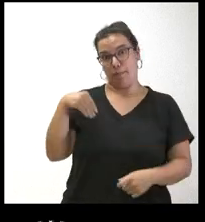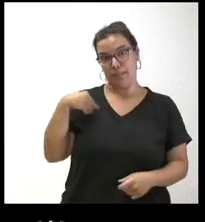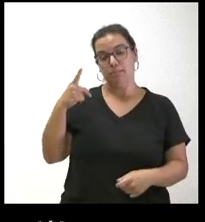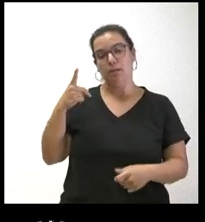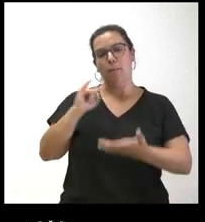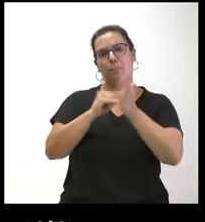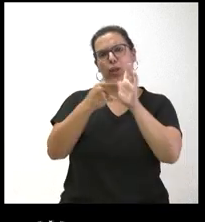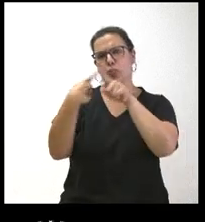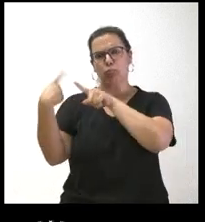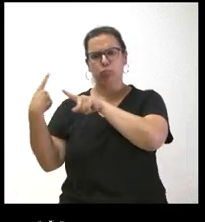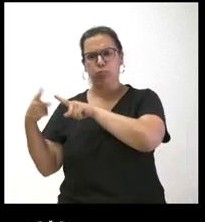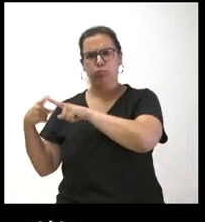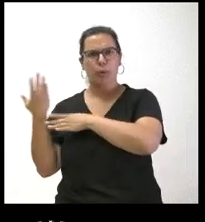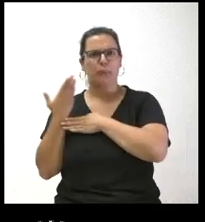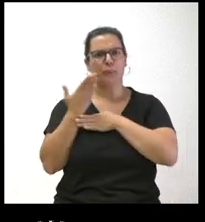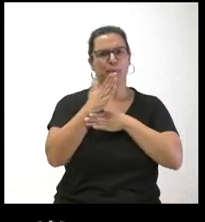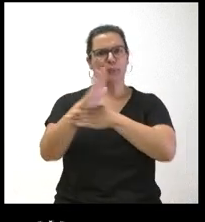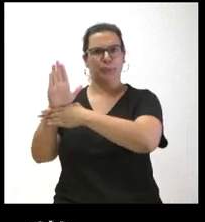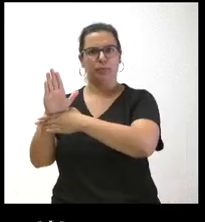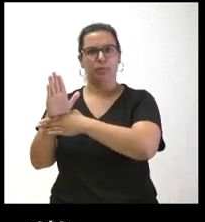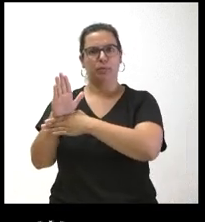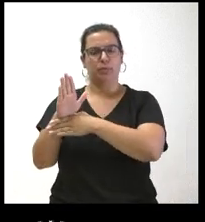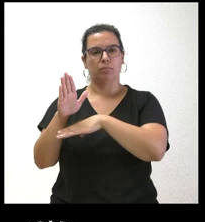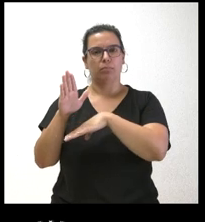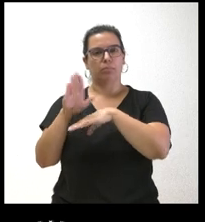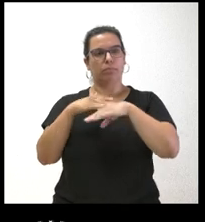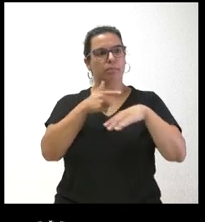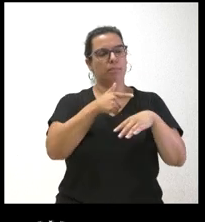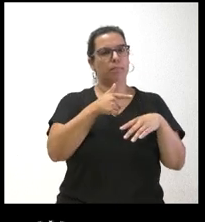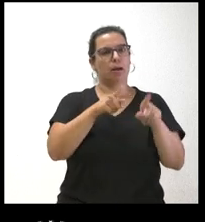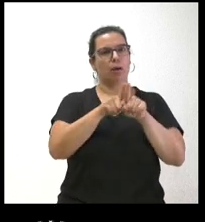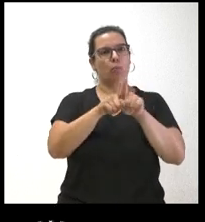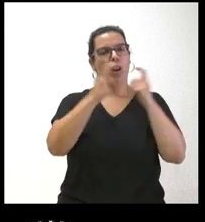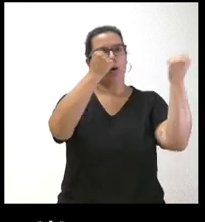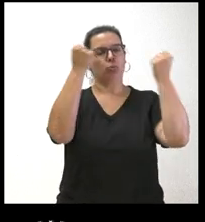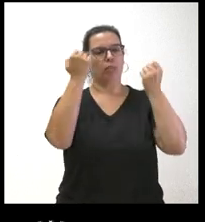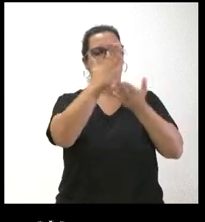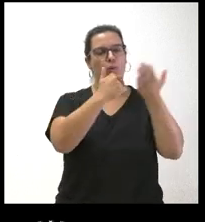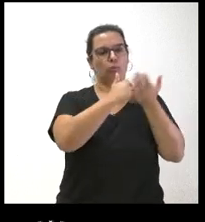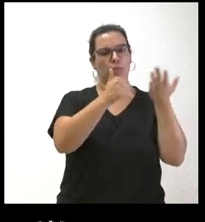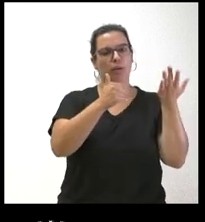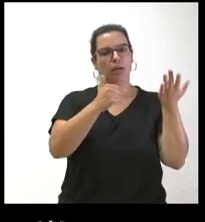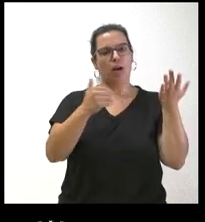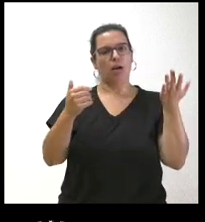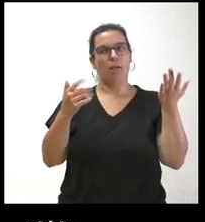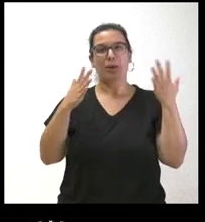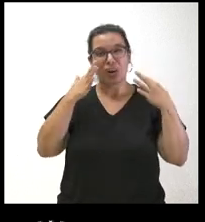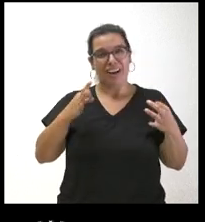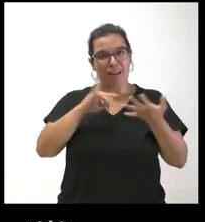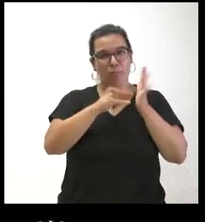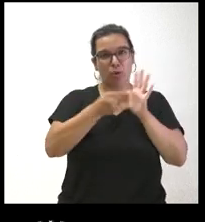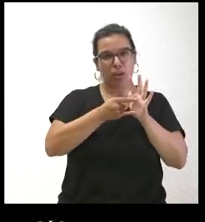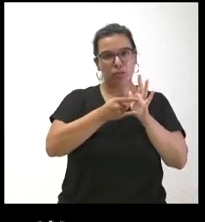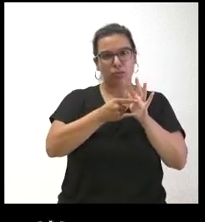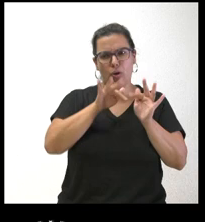proyectos con esa potencia para que la gestión en la autoridad autonómica pero que son proyectos consecutivos uno